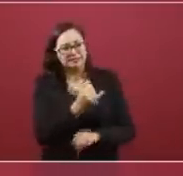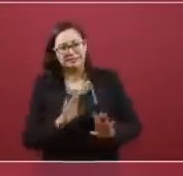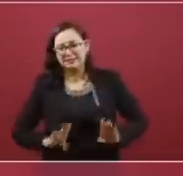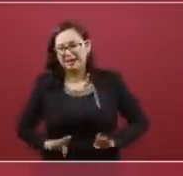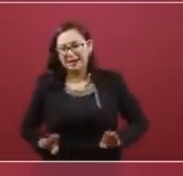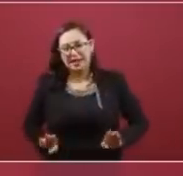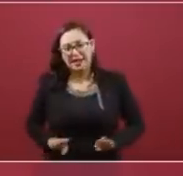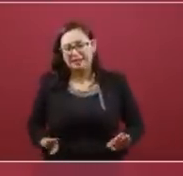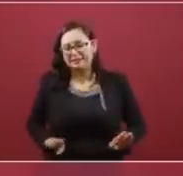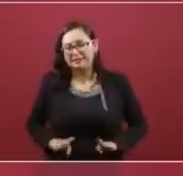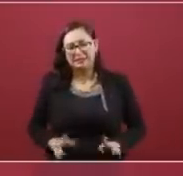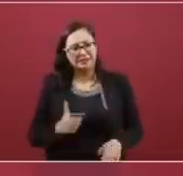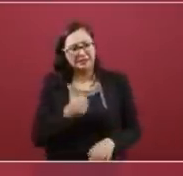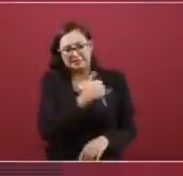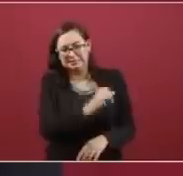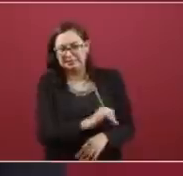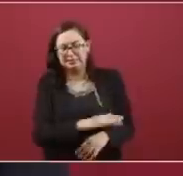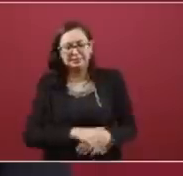Este